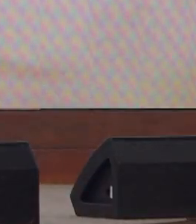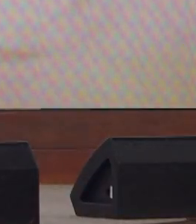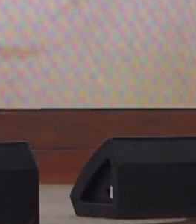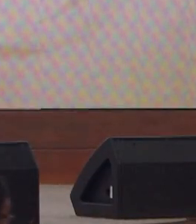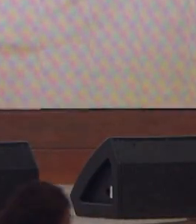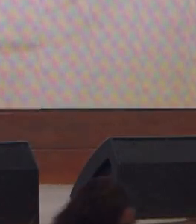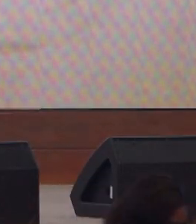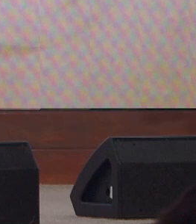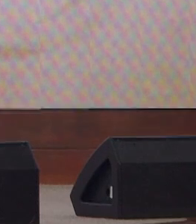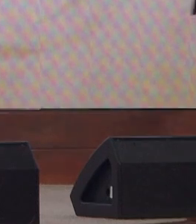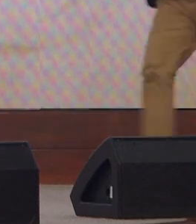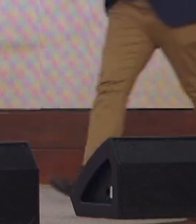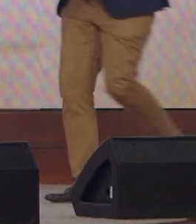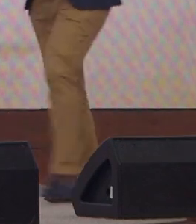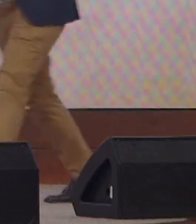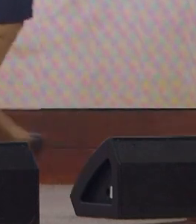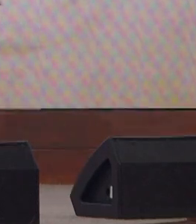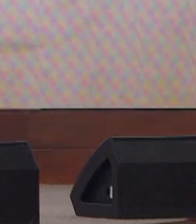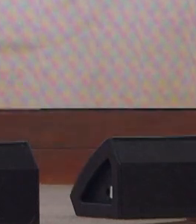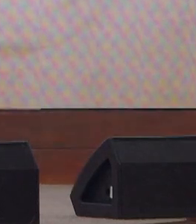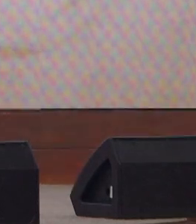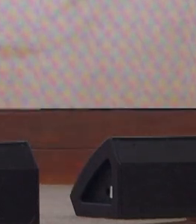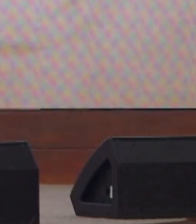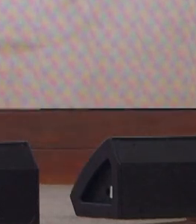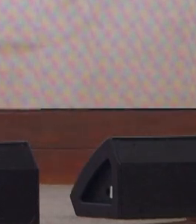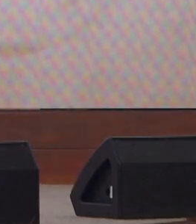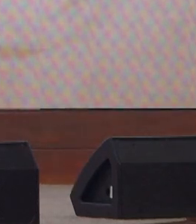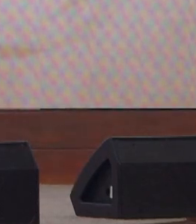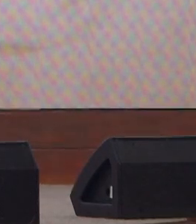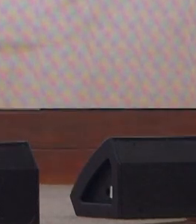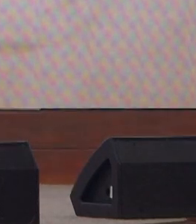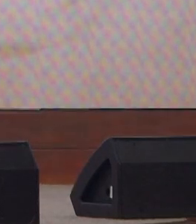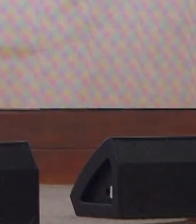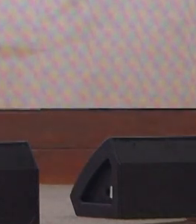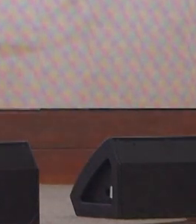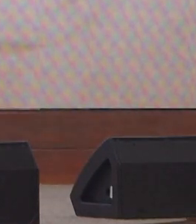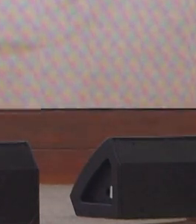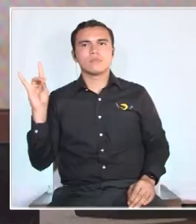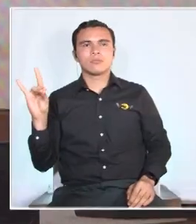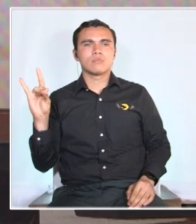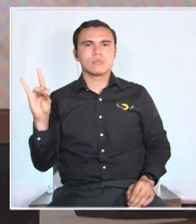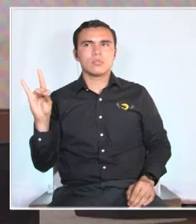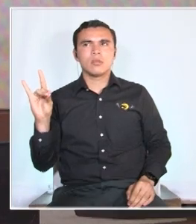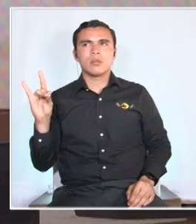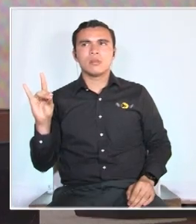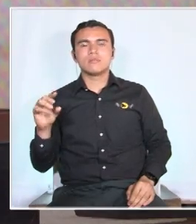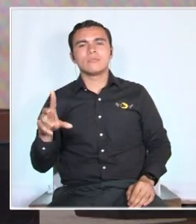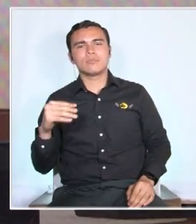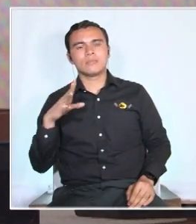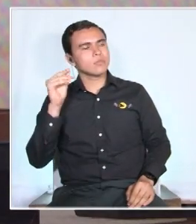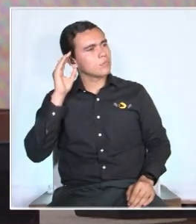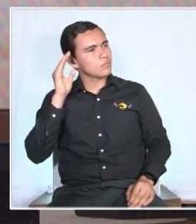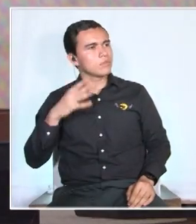Gloria a Dios, aleluya. Dios le bendiga, Casa de Oración Bolivia. No me escucharon.